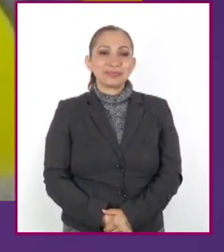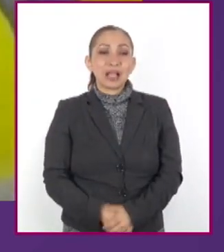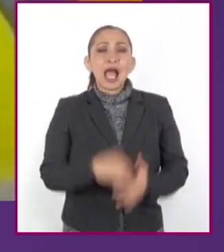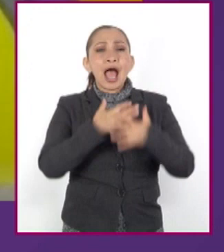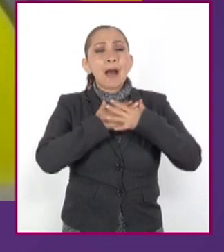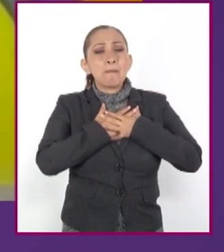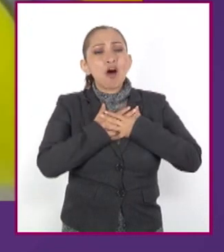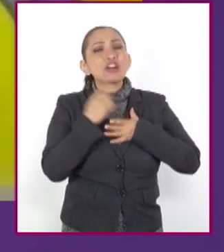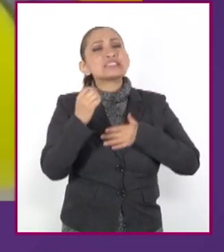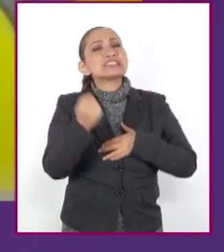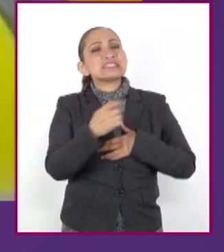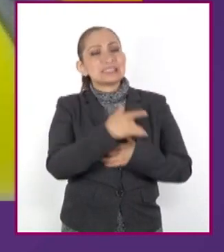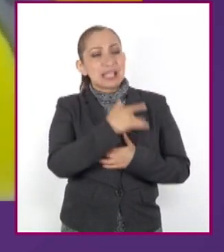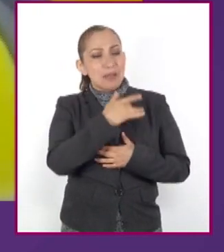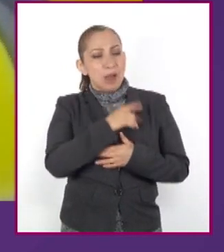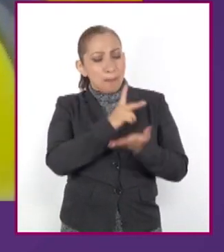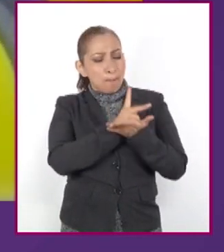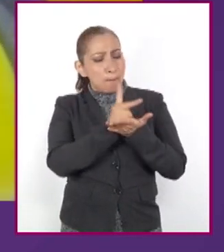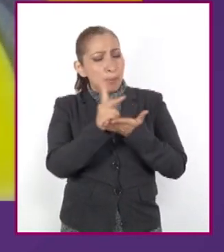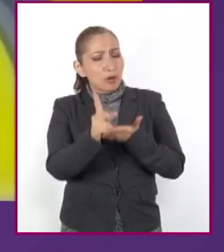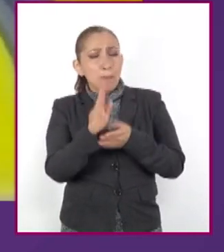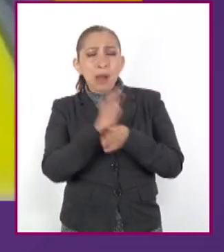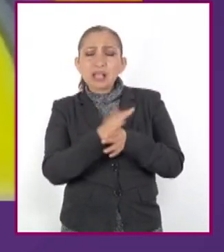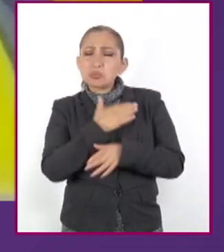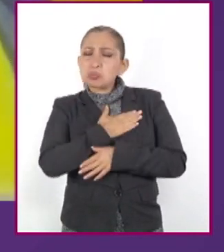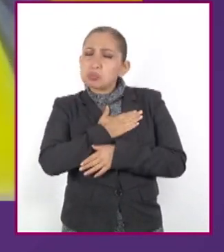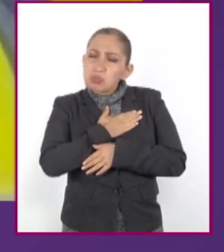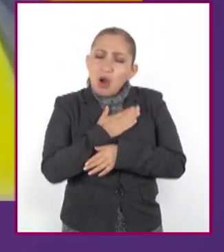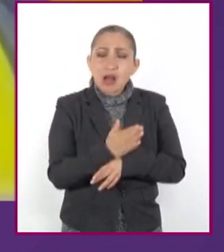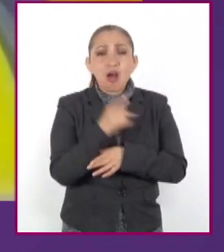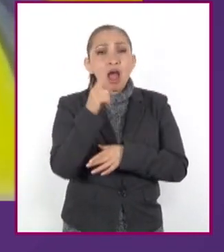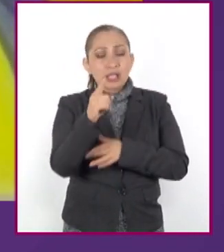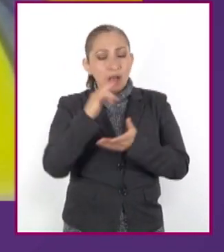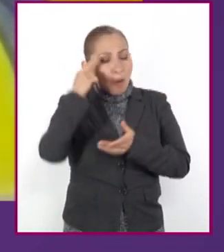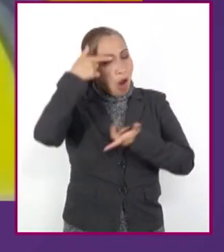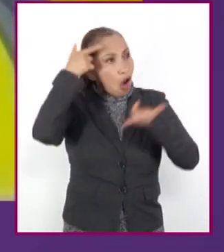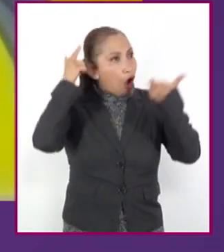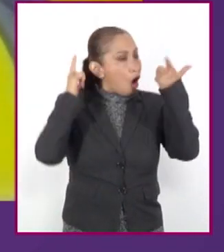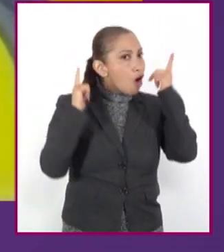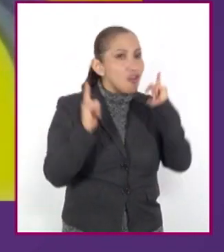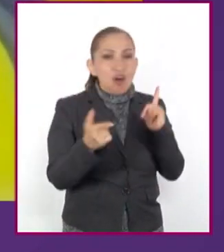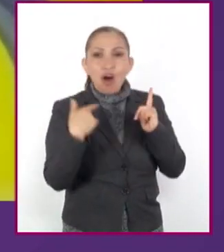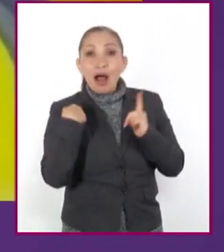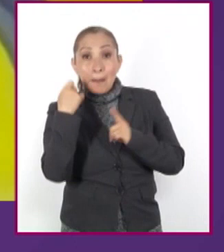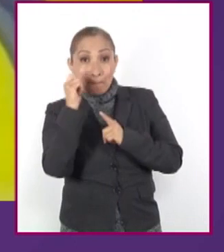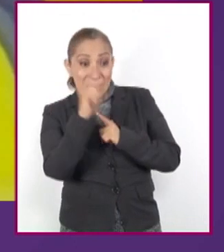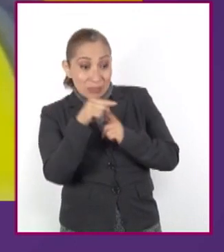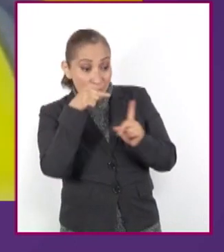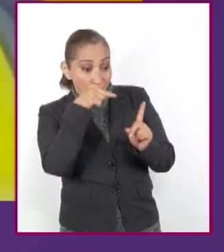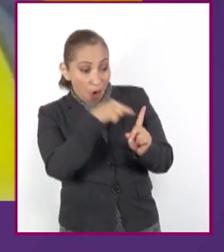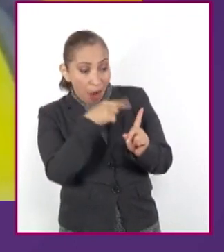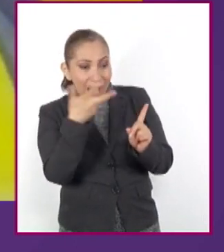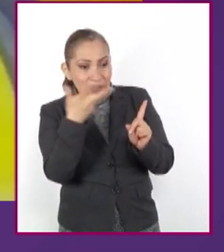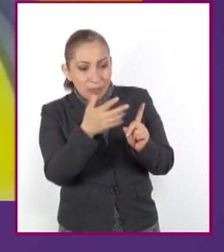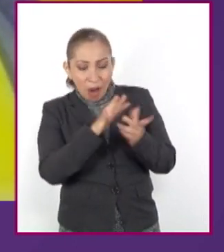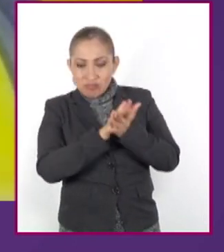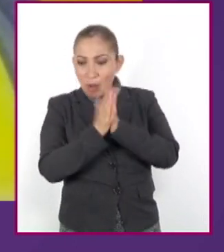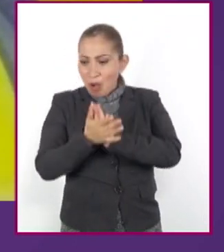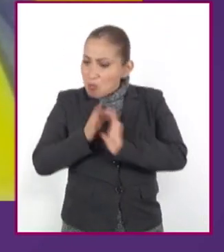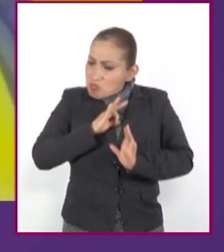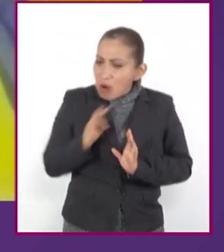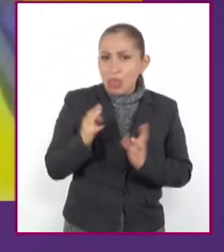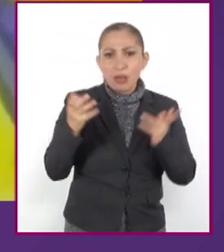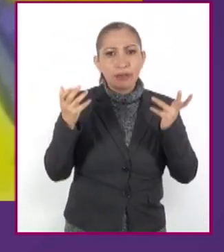El amor es un sentimiento puro, el más noble de todos, ese que nos vuelve locos, ese por el cual hacemos posible lo